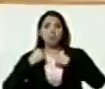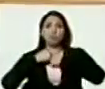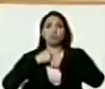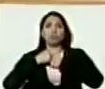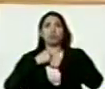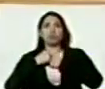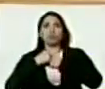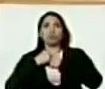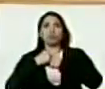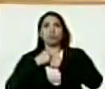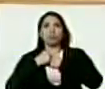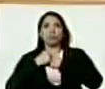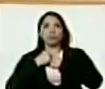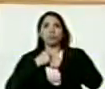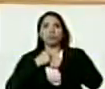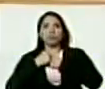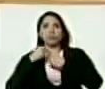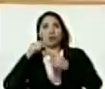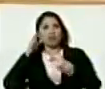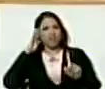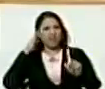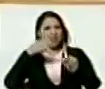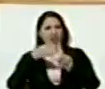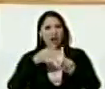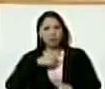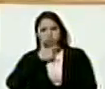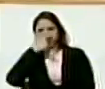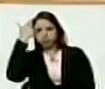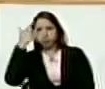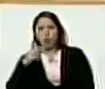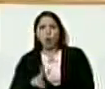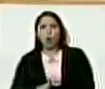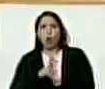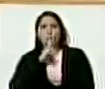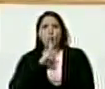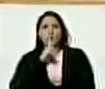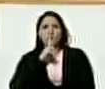que se iban a dedicar a esa aberrante celada sexual.